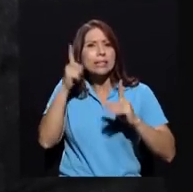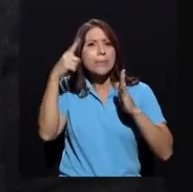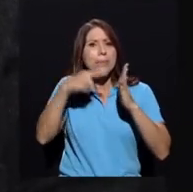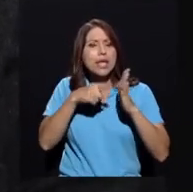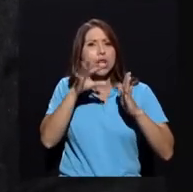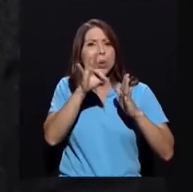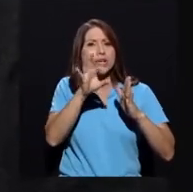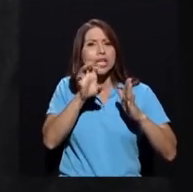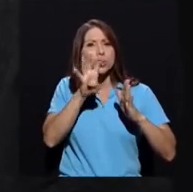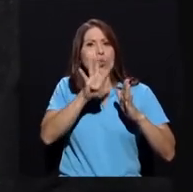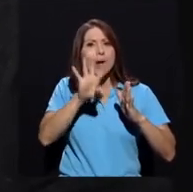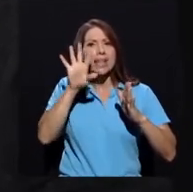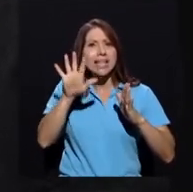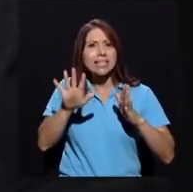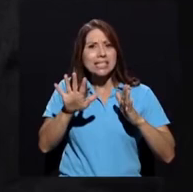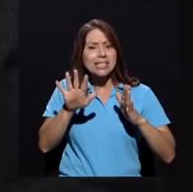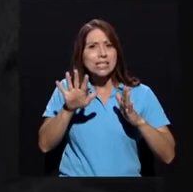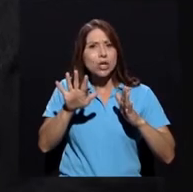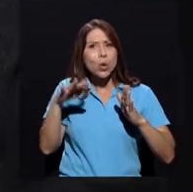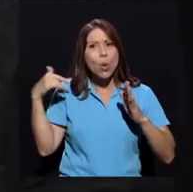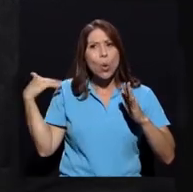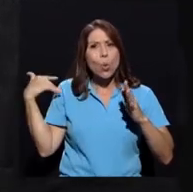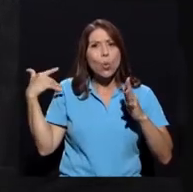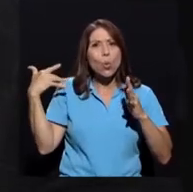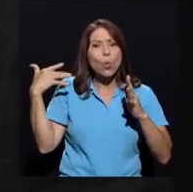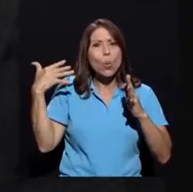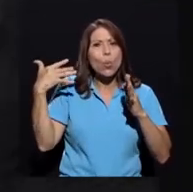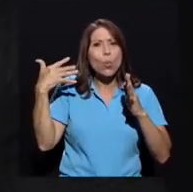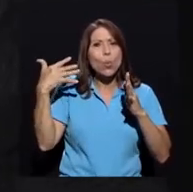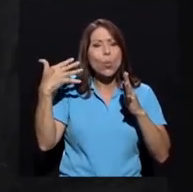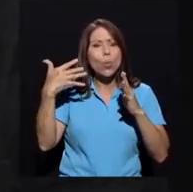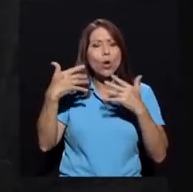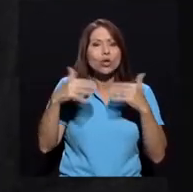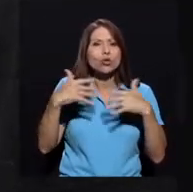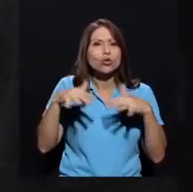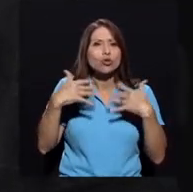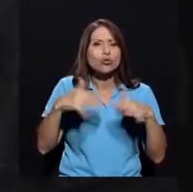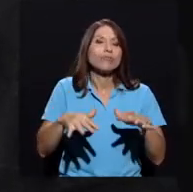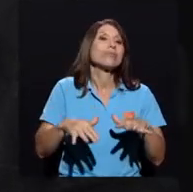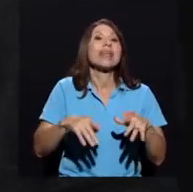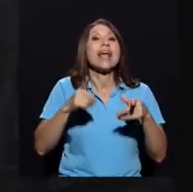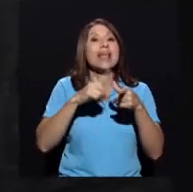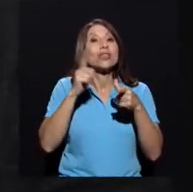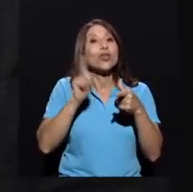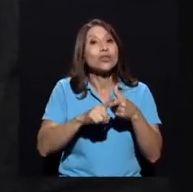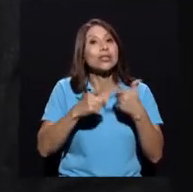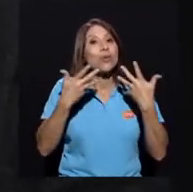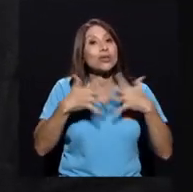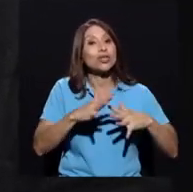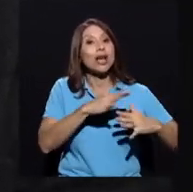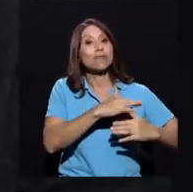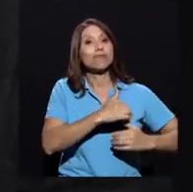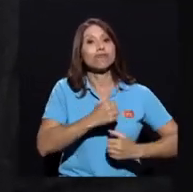y pasa hasta el 43, el nacimiento de esa herida. Es decir, la salida de las tropas